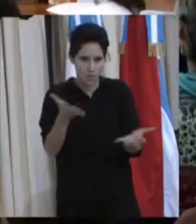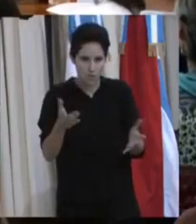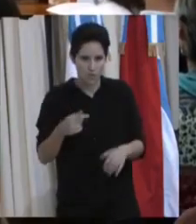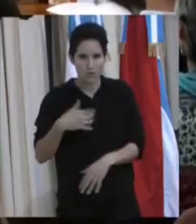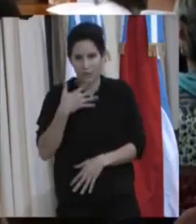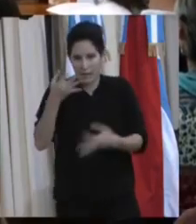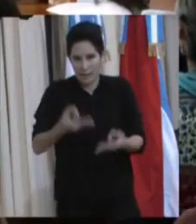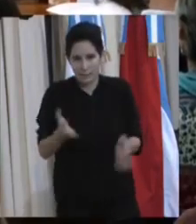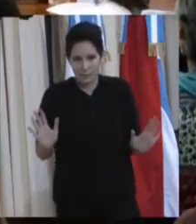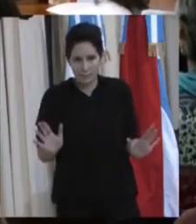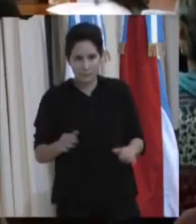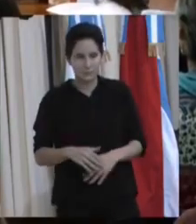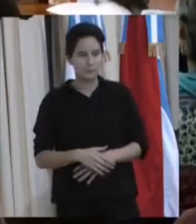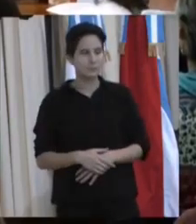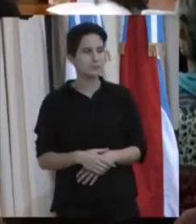fue así.